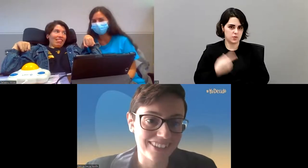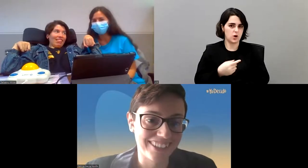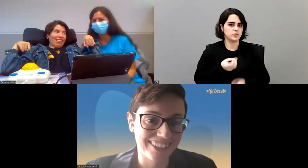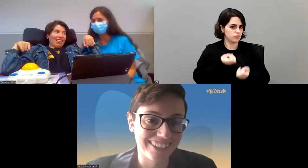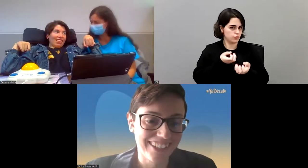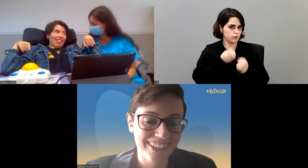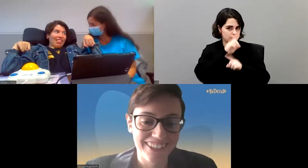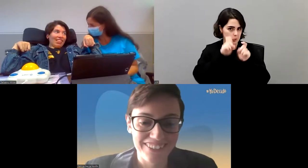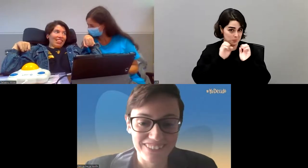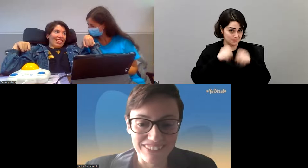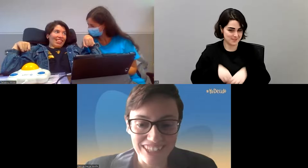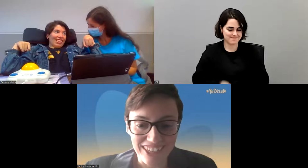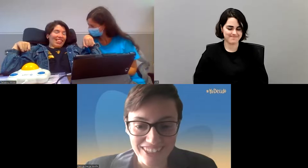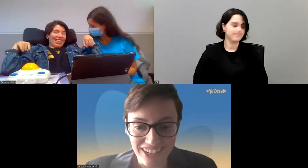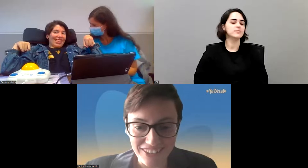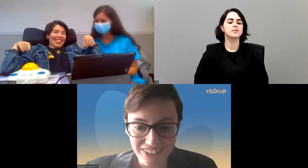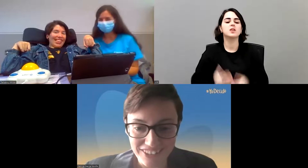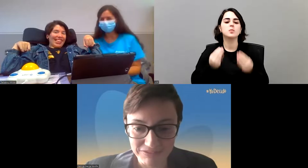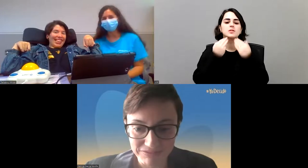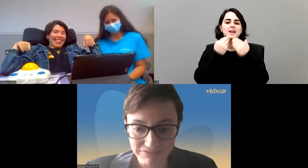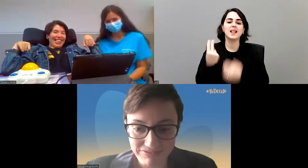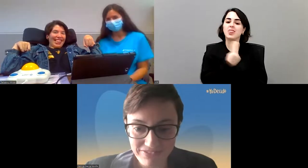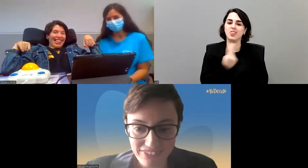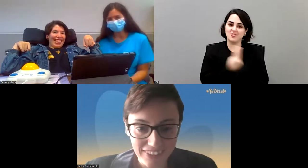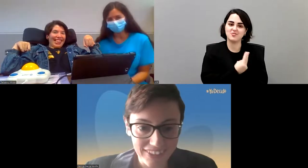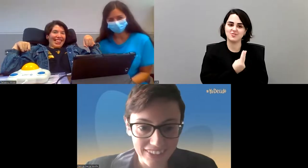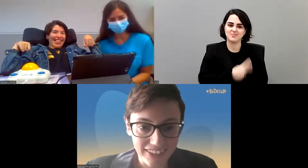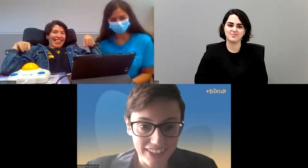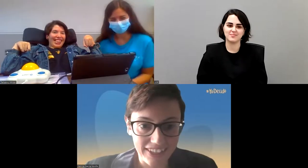¿vale? Pues muchas gracias a las dos.